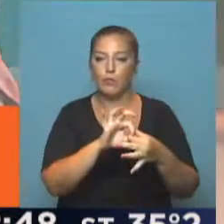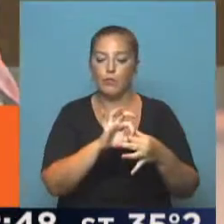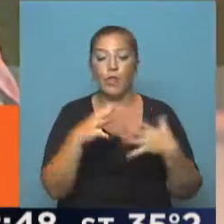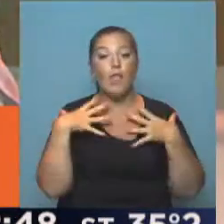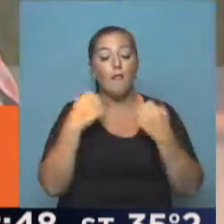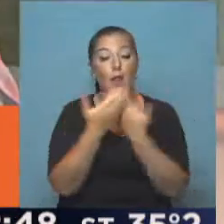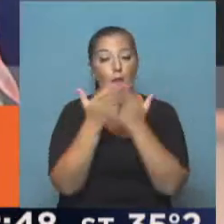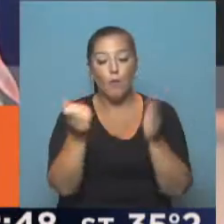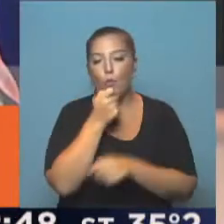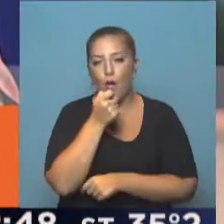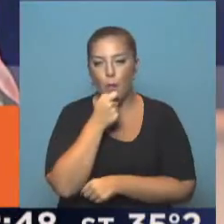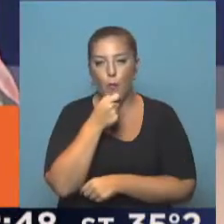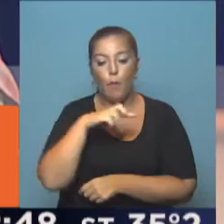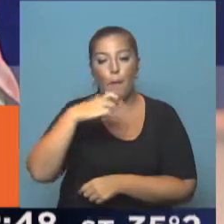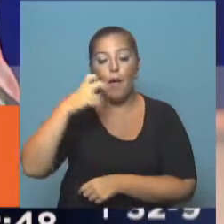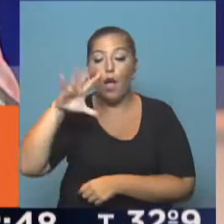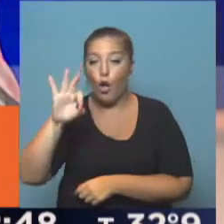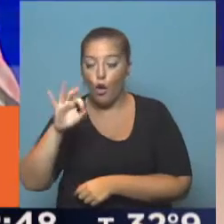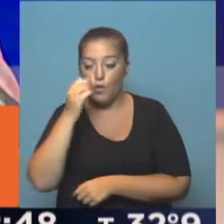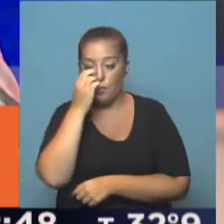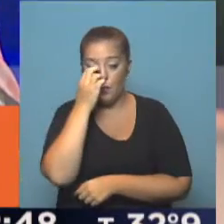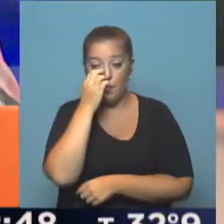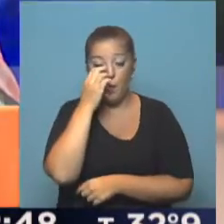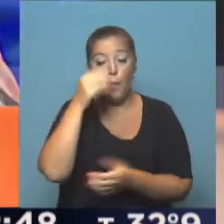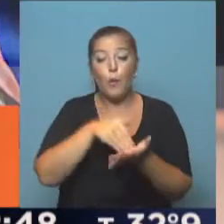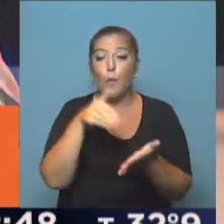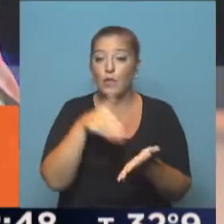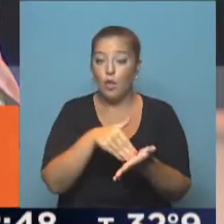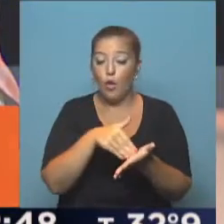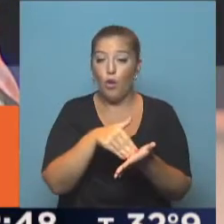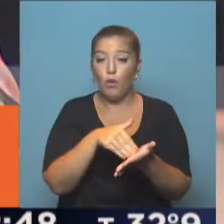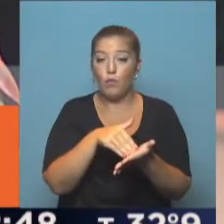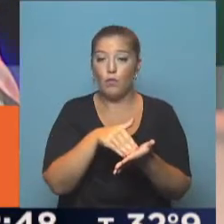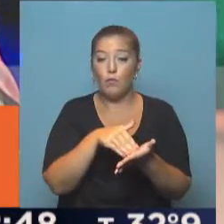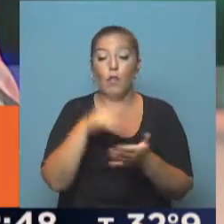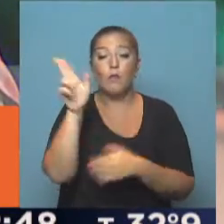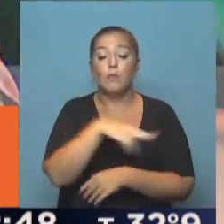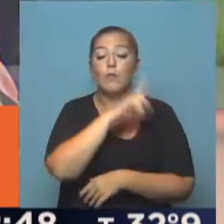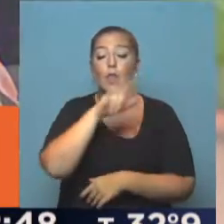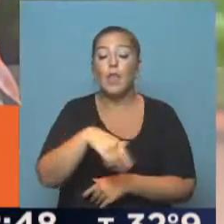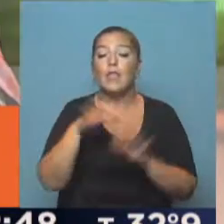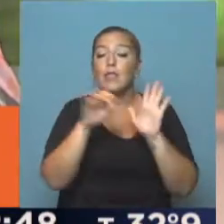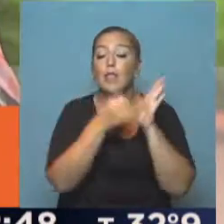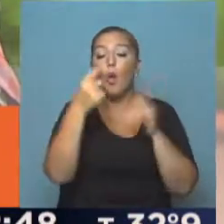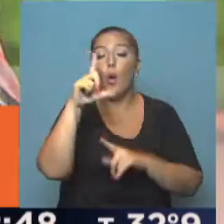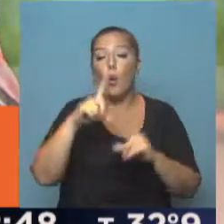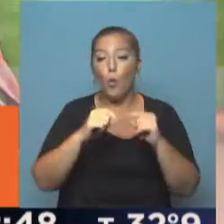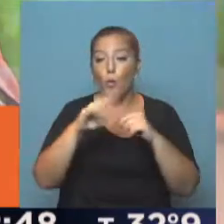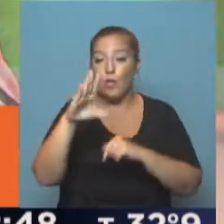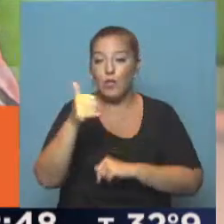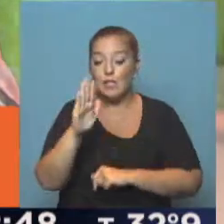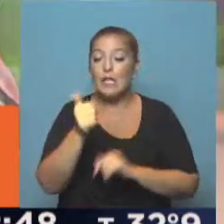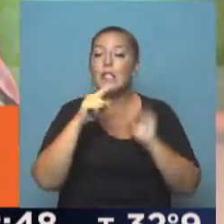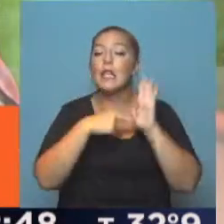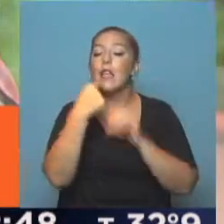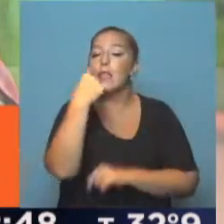de las libertades. Por ejemplo, Paco Moncayo prometió derogar el decreto número 16, que es un decreto